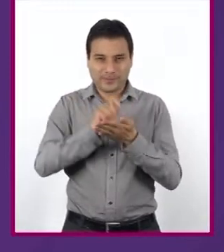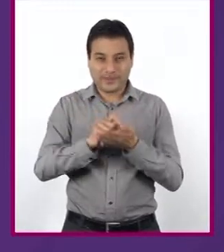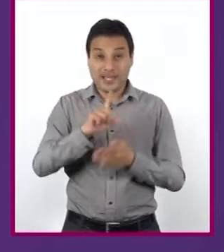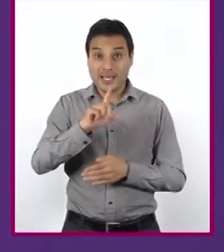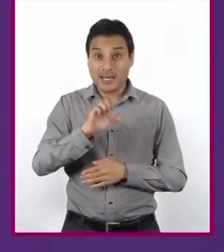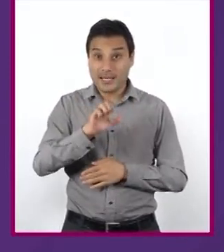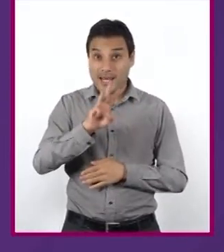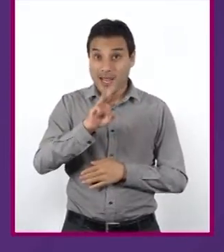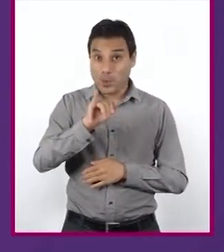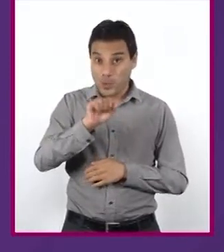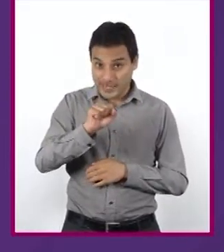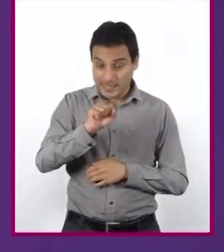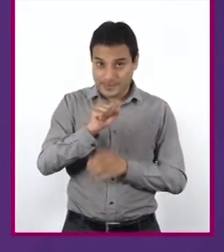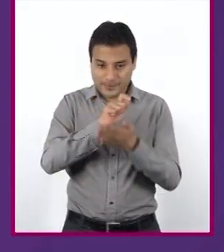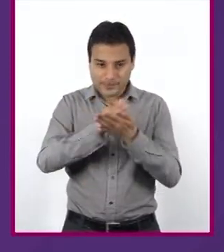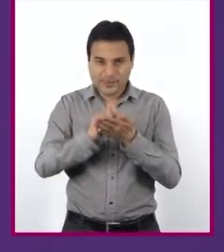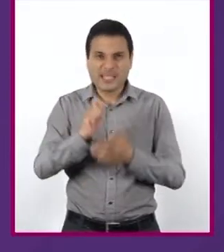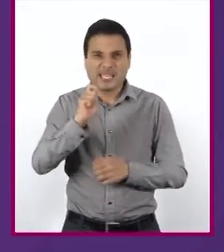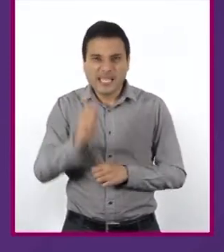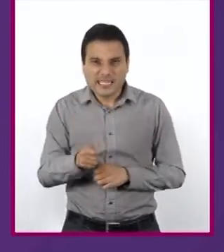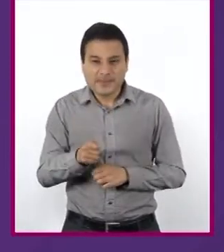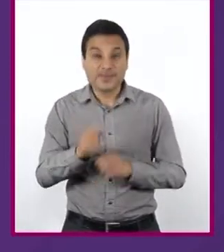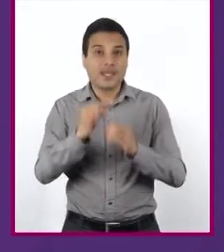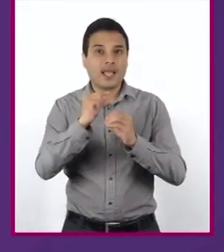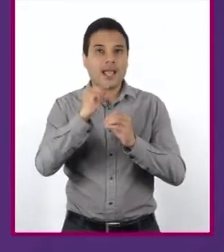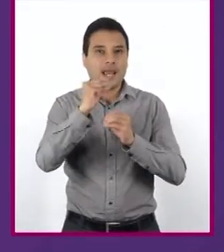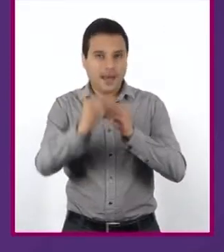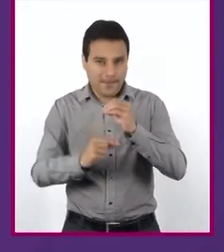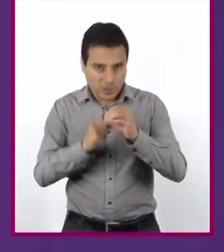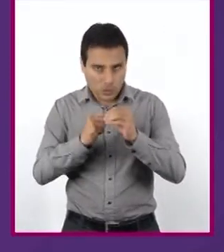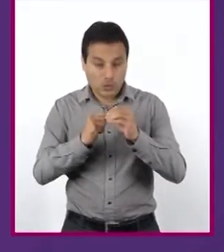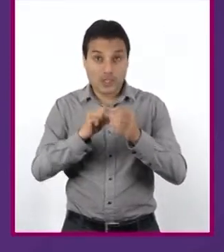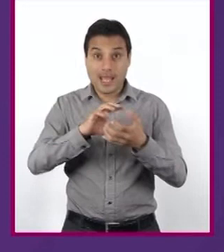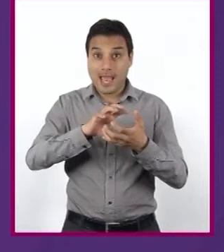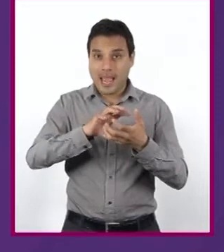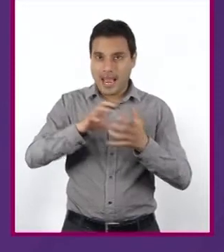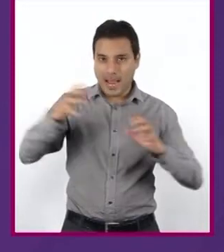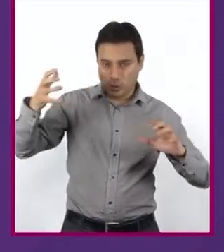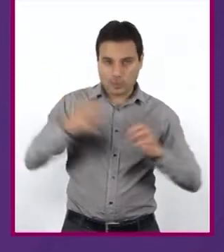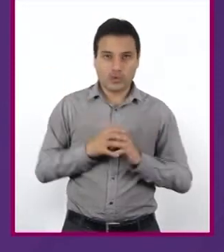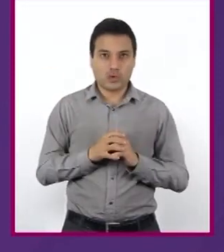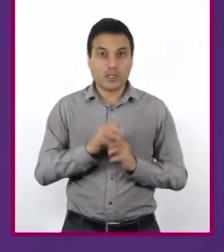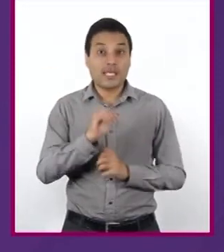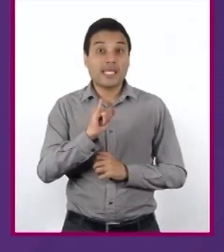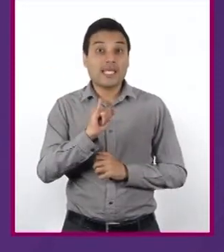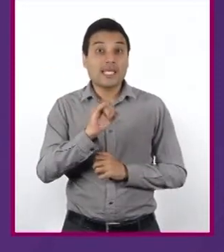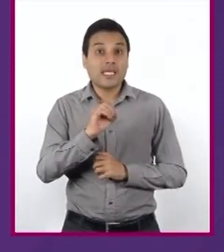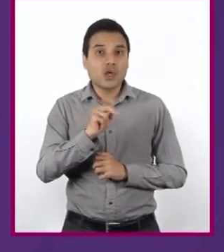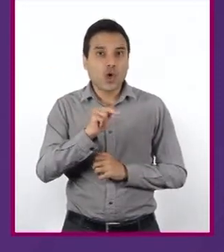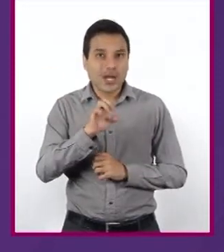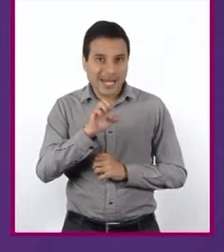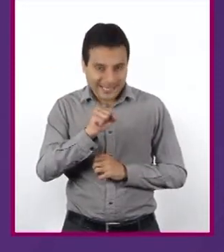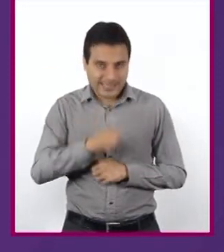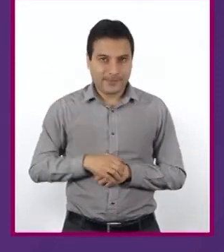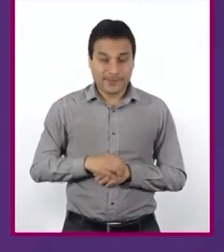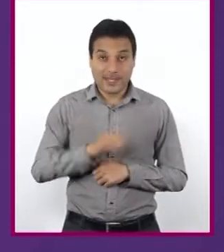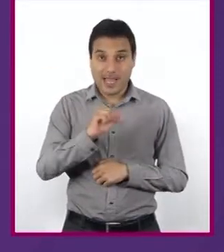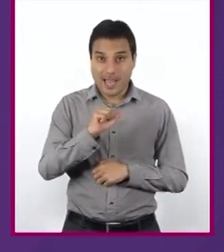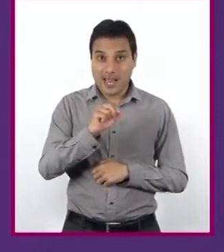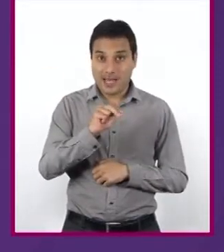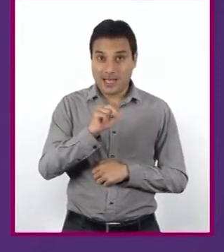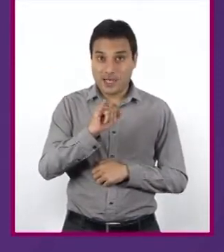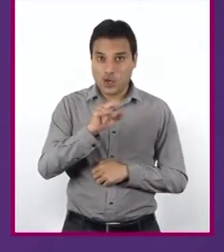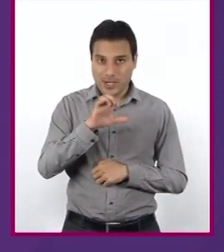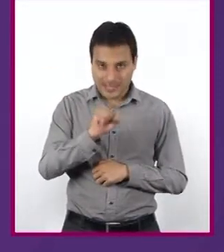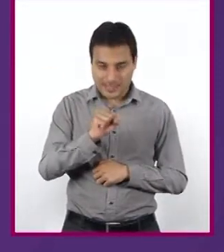química, elementos, moléculas, átomos, iones, aniones y cationes. El uso